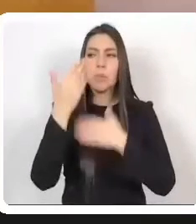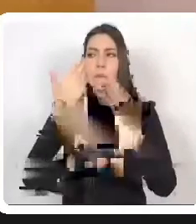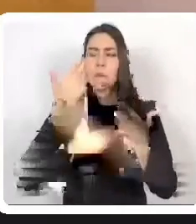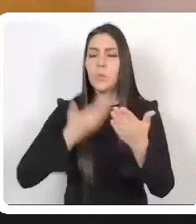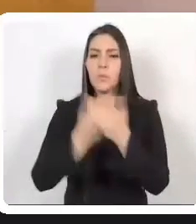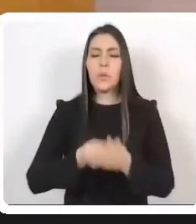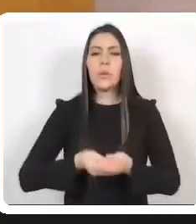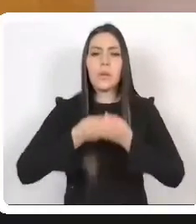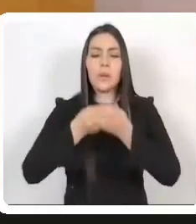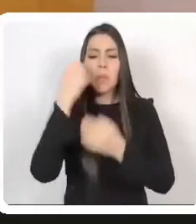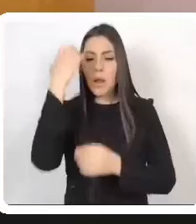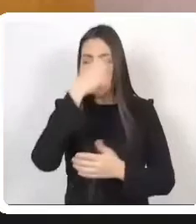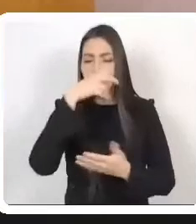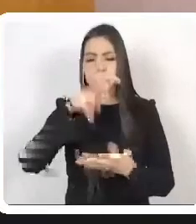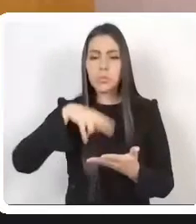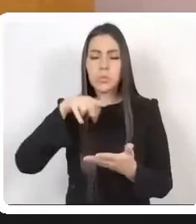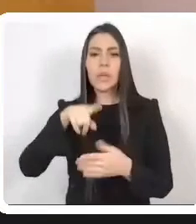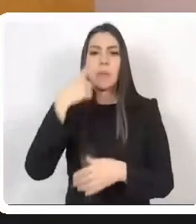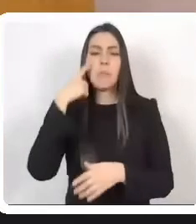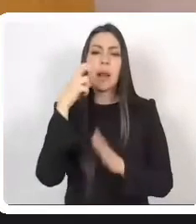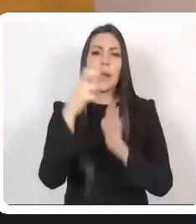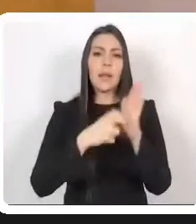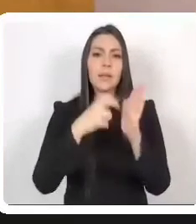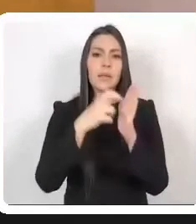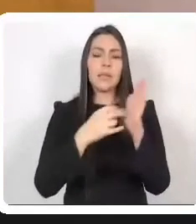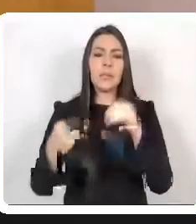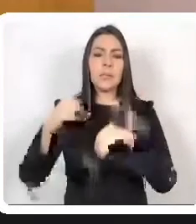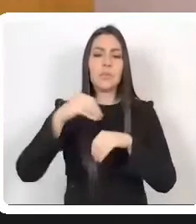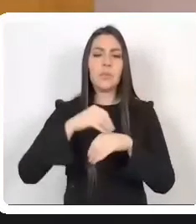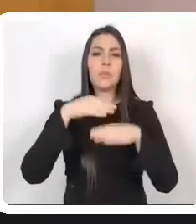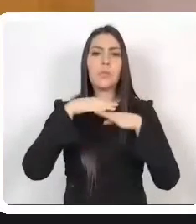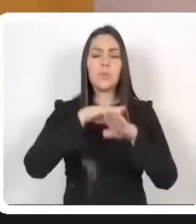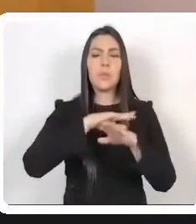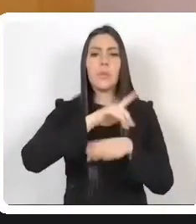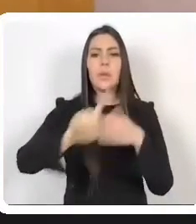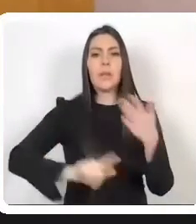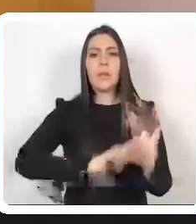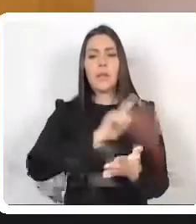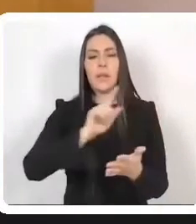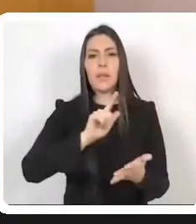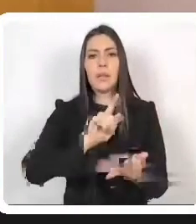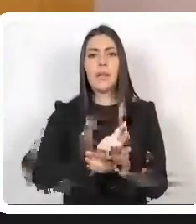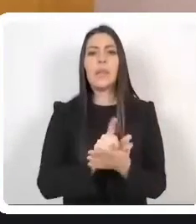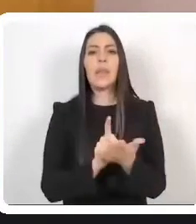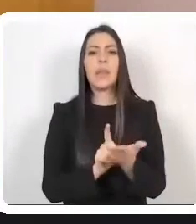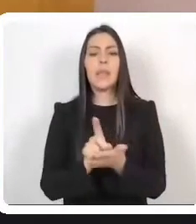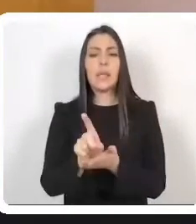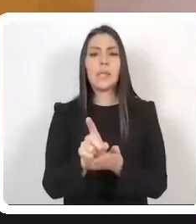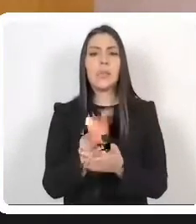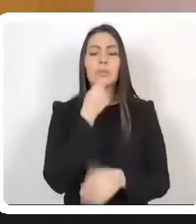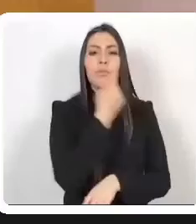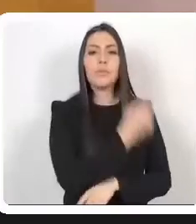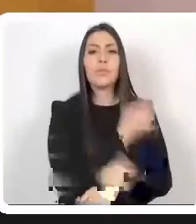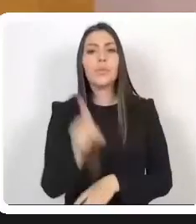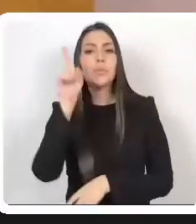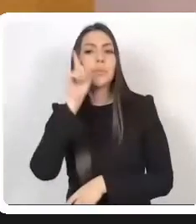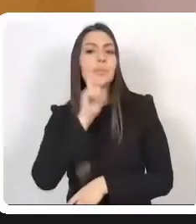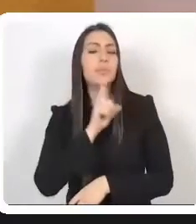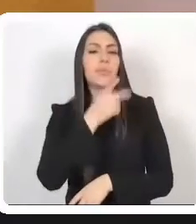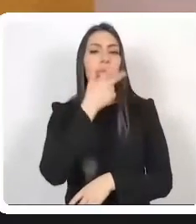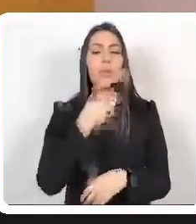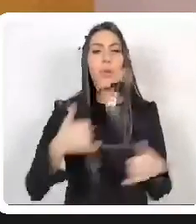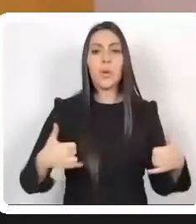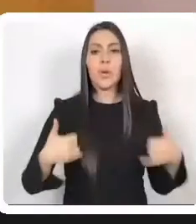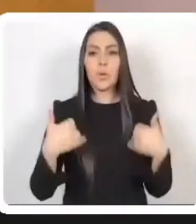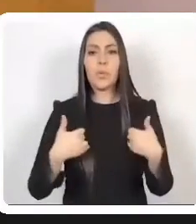de decreto por el que se reforman y adicionan diversas disposiciones de la Ley de los Derechos de las Niñas, Niños y